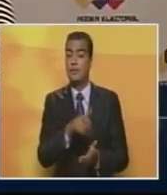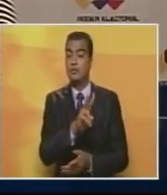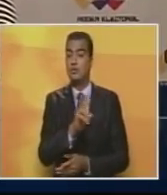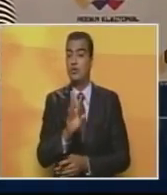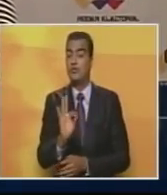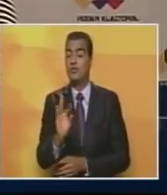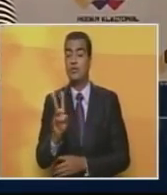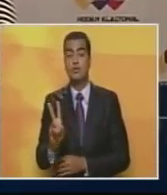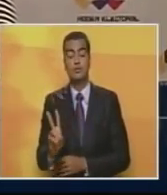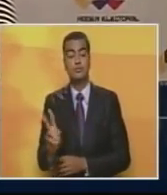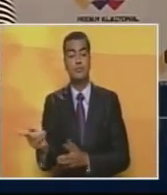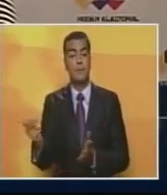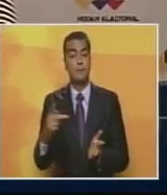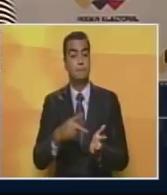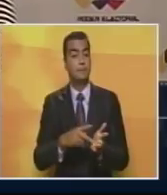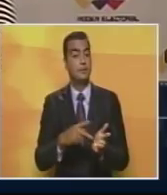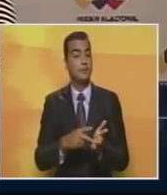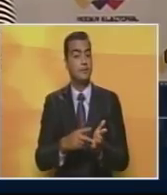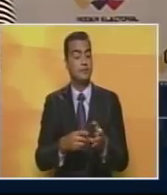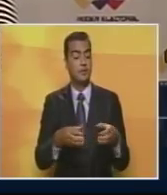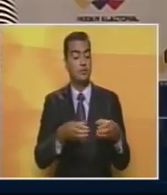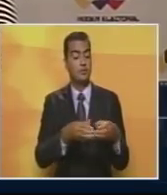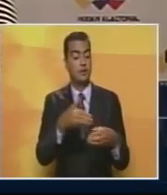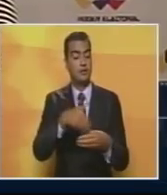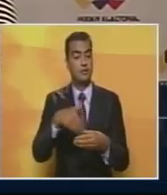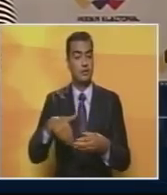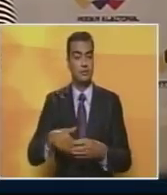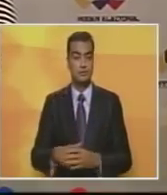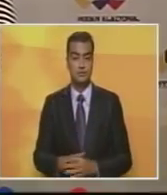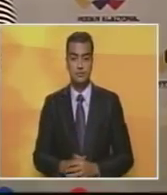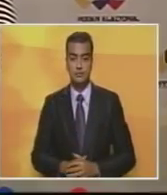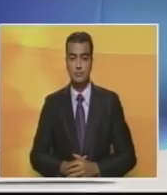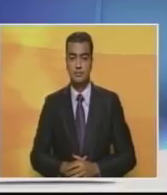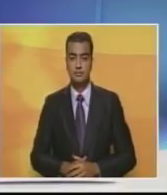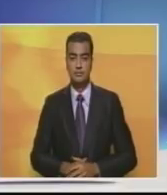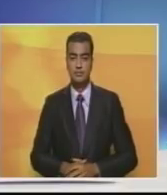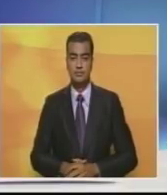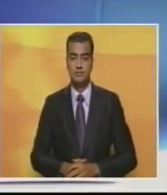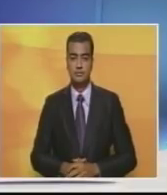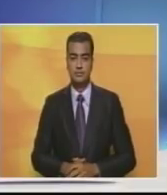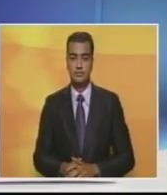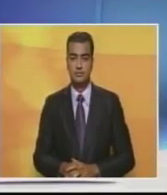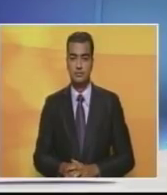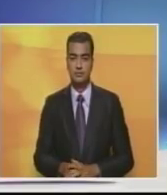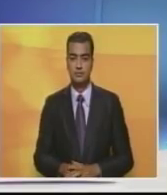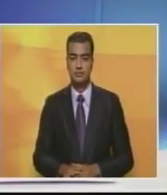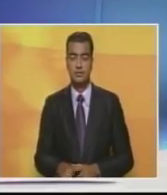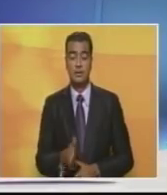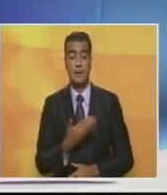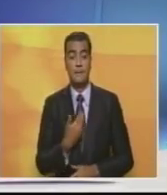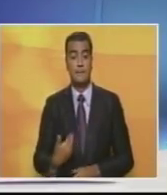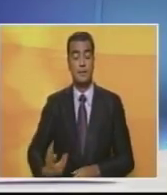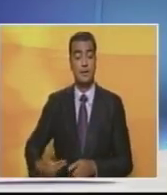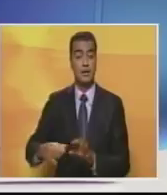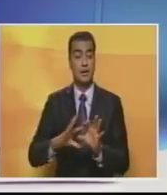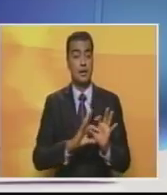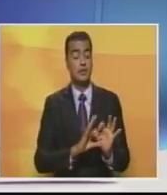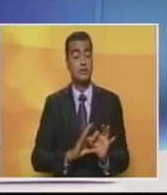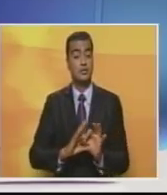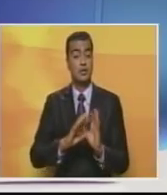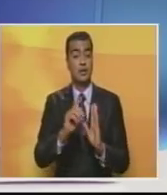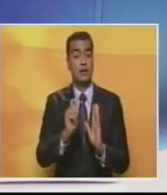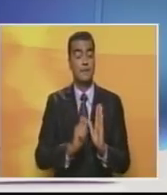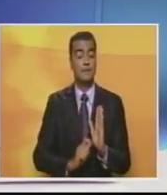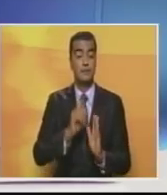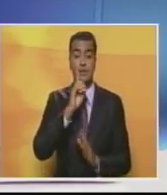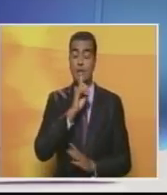1.292 se han presentado ante las juntas electorales municipales. El presidente de la Alianza del Lápiz, Antonio